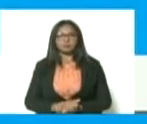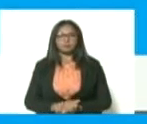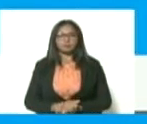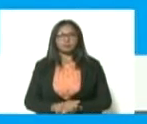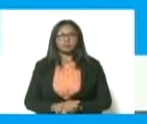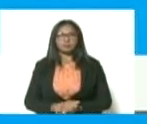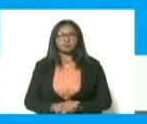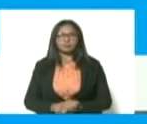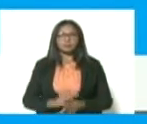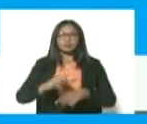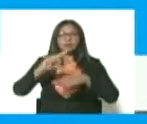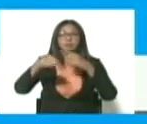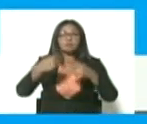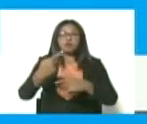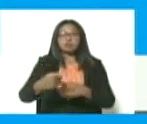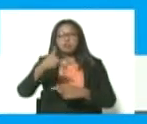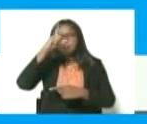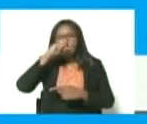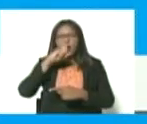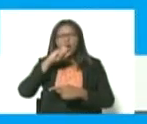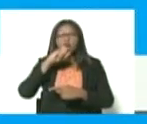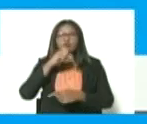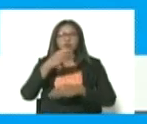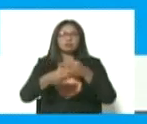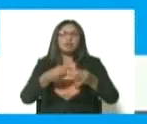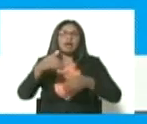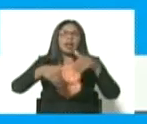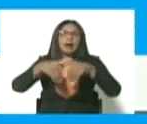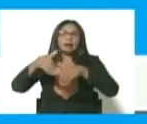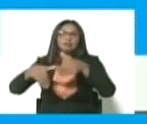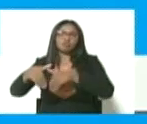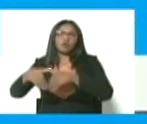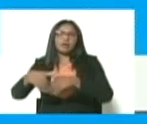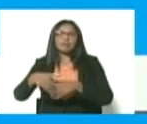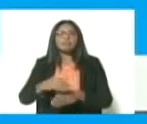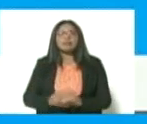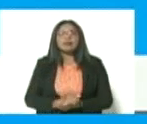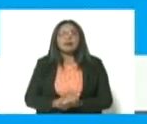Y el próximo año hacer las elecciones de consejos legislativos y consejos municipales.